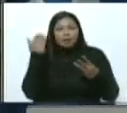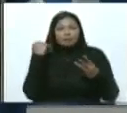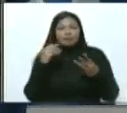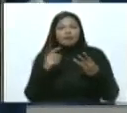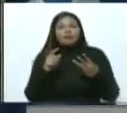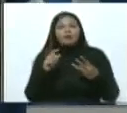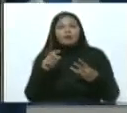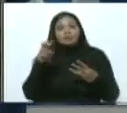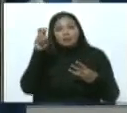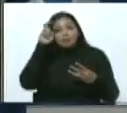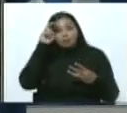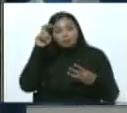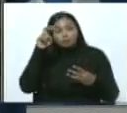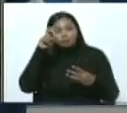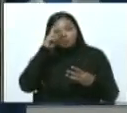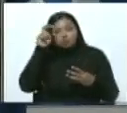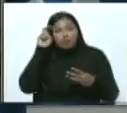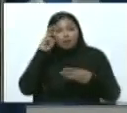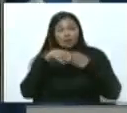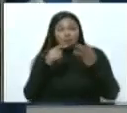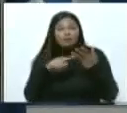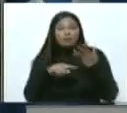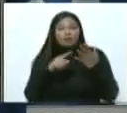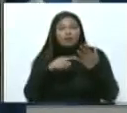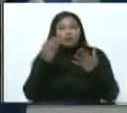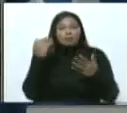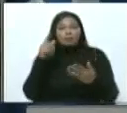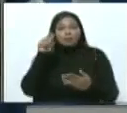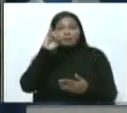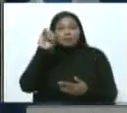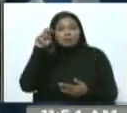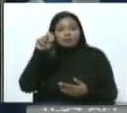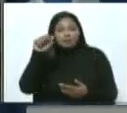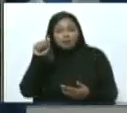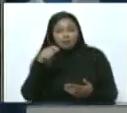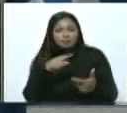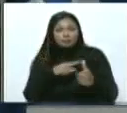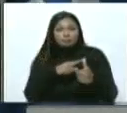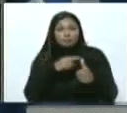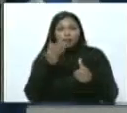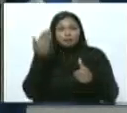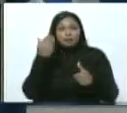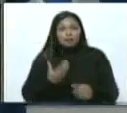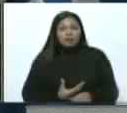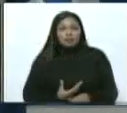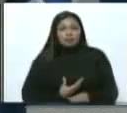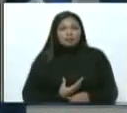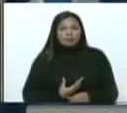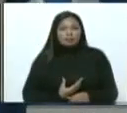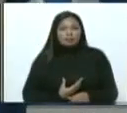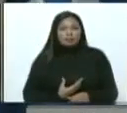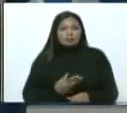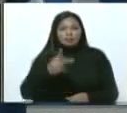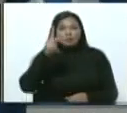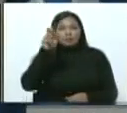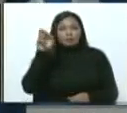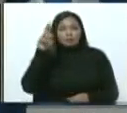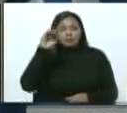legislativo Jan Silva, la exdiputada Taina González y la exalcaldesa